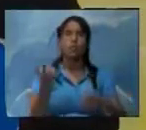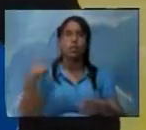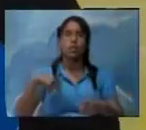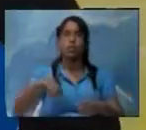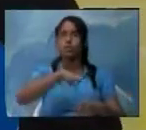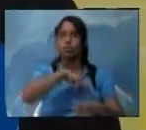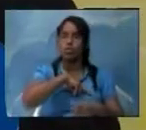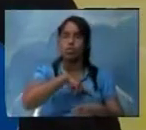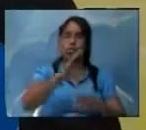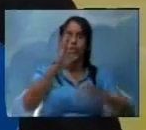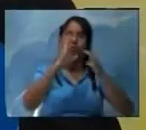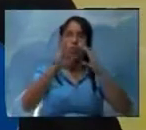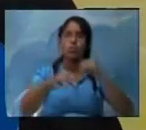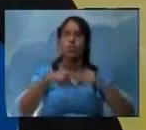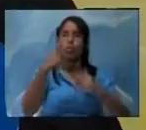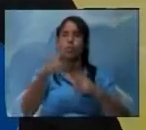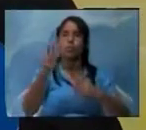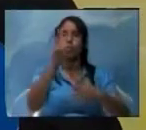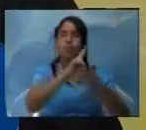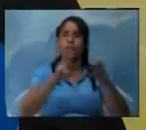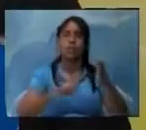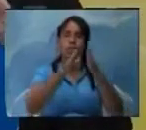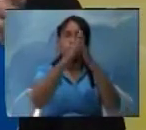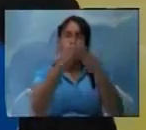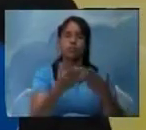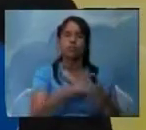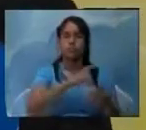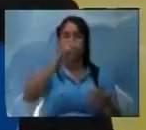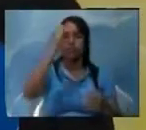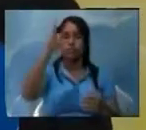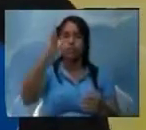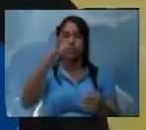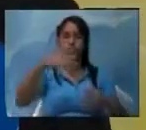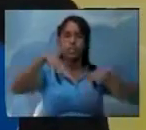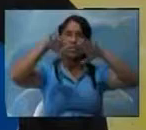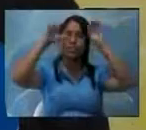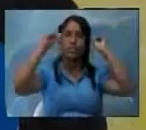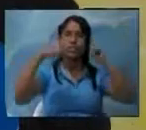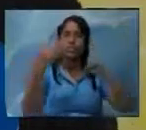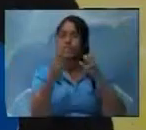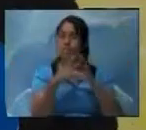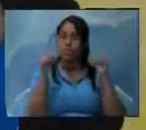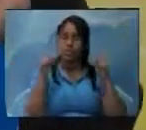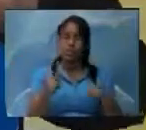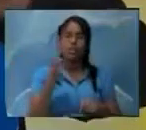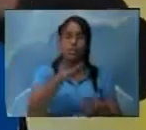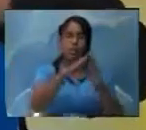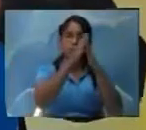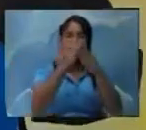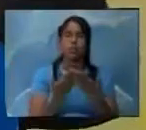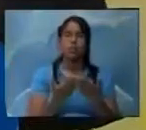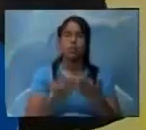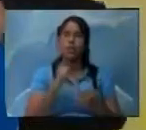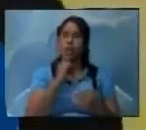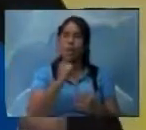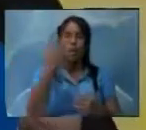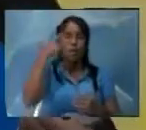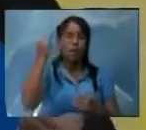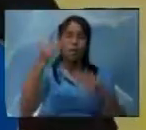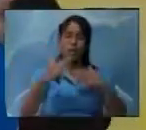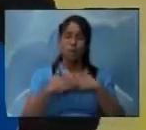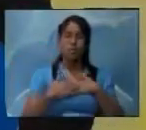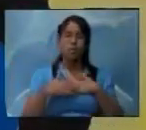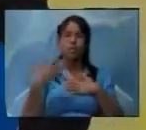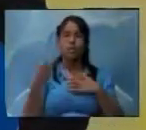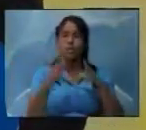nosotros, esa comunión cuando leemos la palabra y entender que todo lo que aquí está escrito es para mí. Es